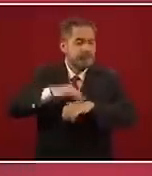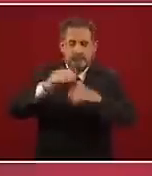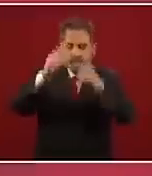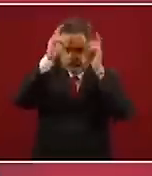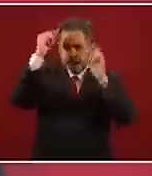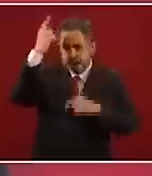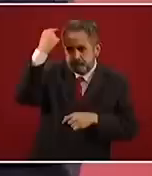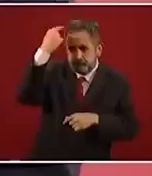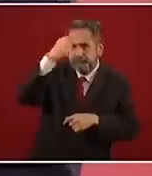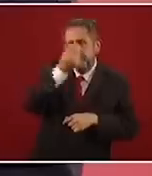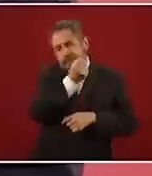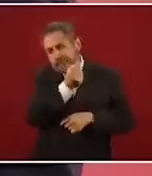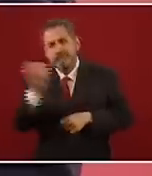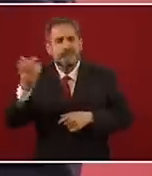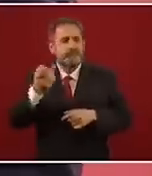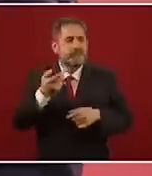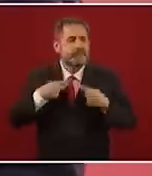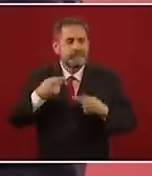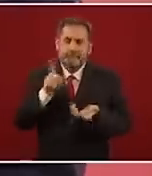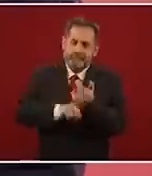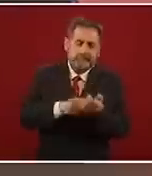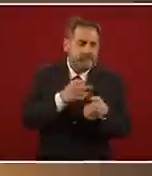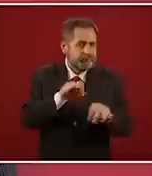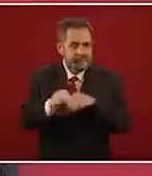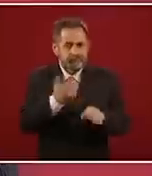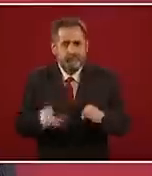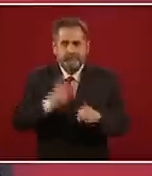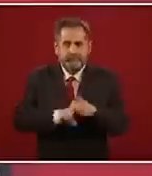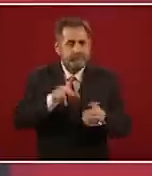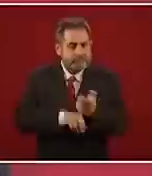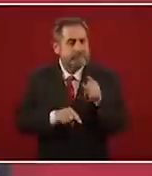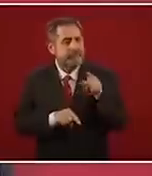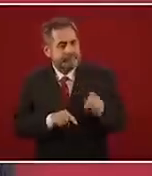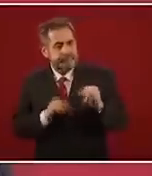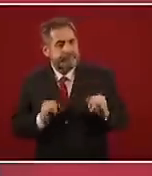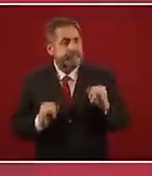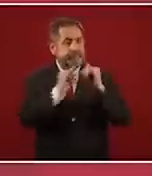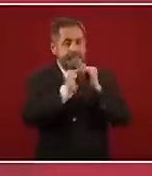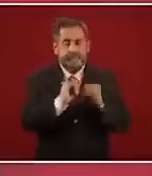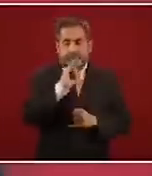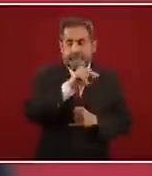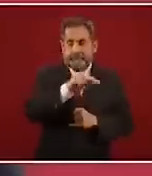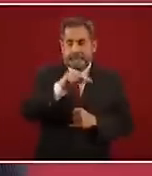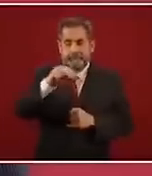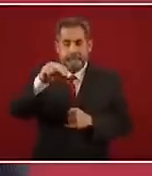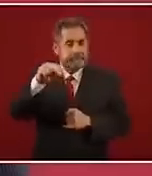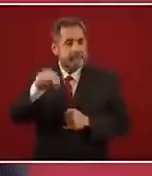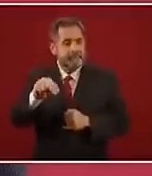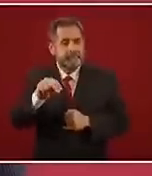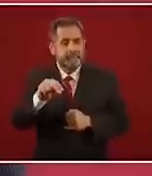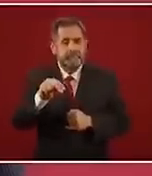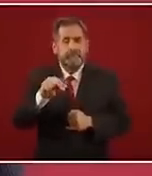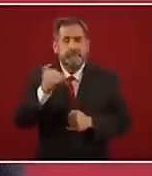enfermeras, al personal clínico y el personal no médico también del Instituto Nacional de Neurología